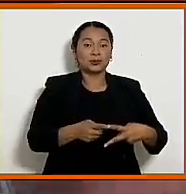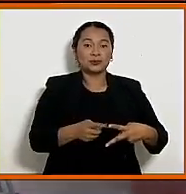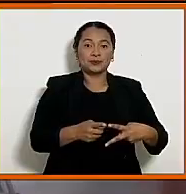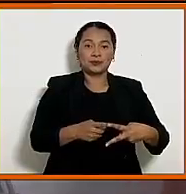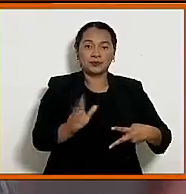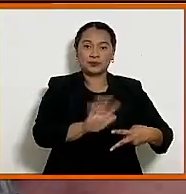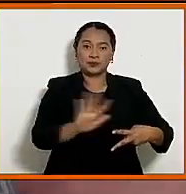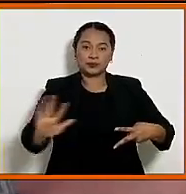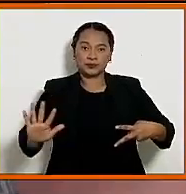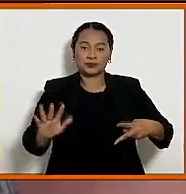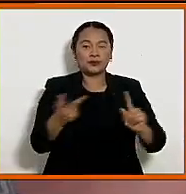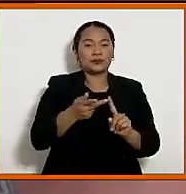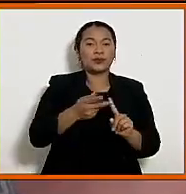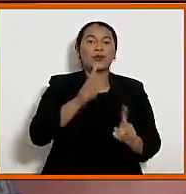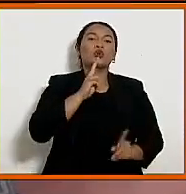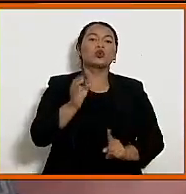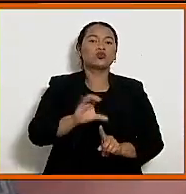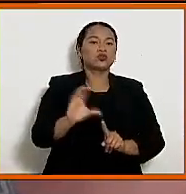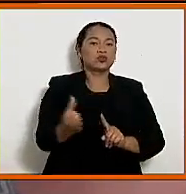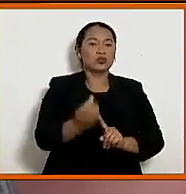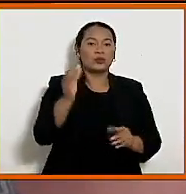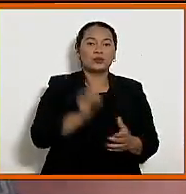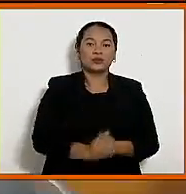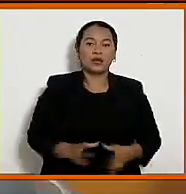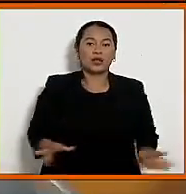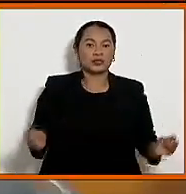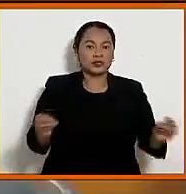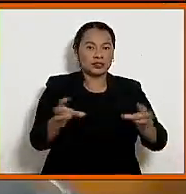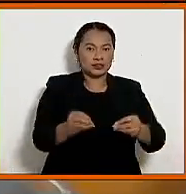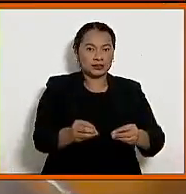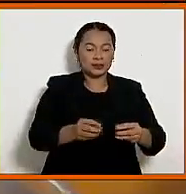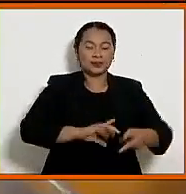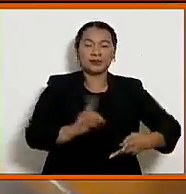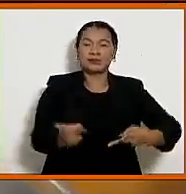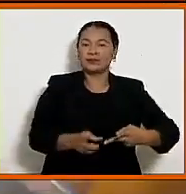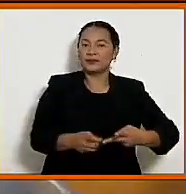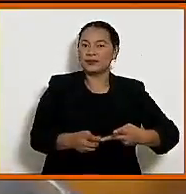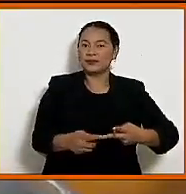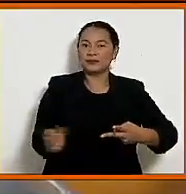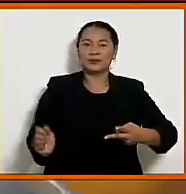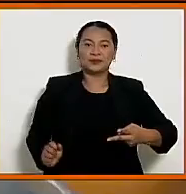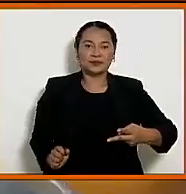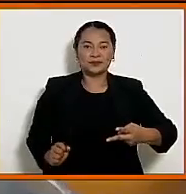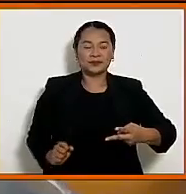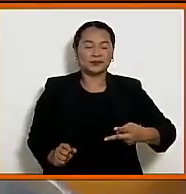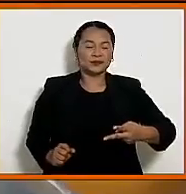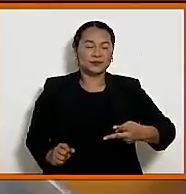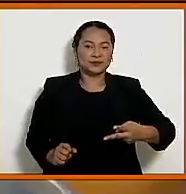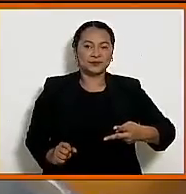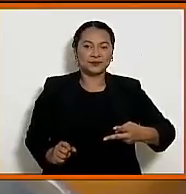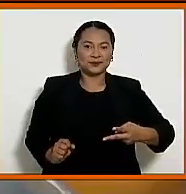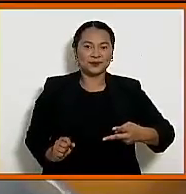ganador, 55, con su catrachada Canecho. Segundo número ganador, su primer dígito es